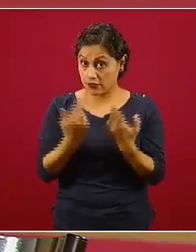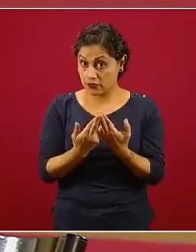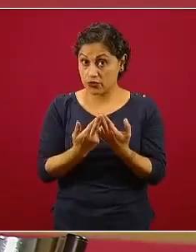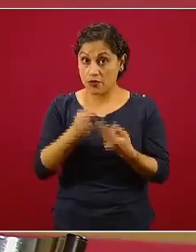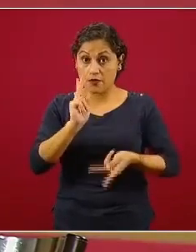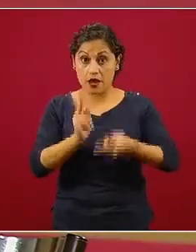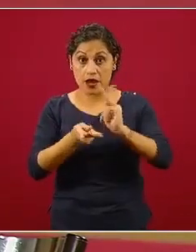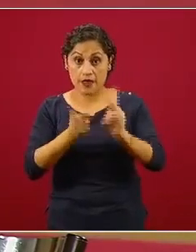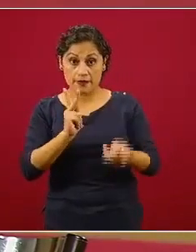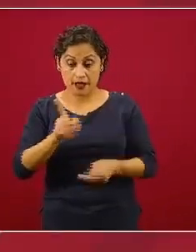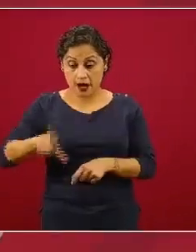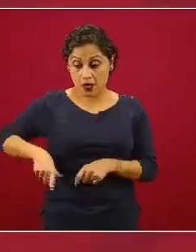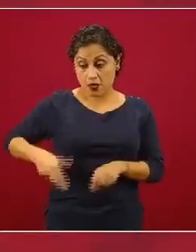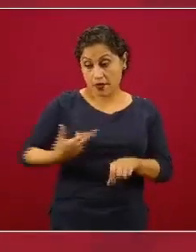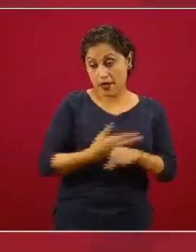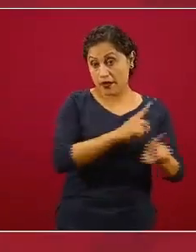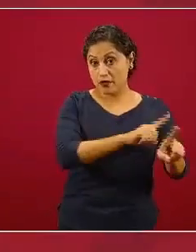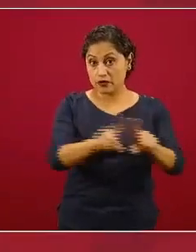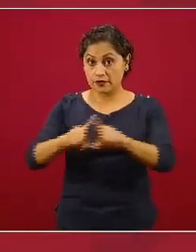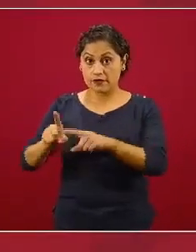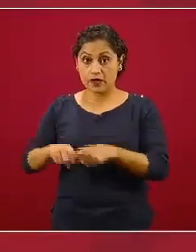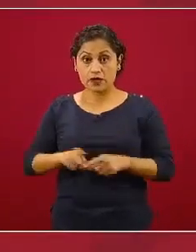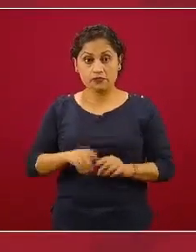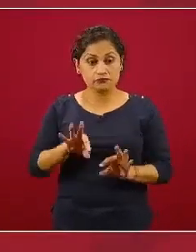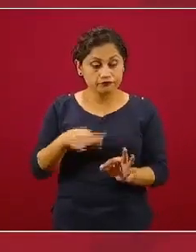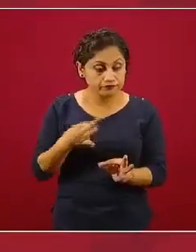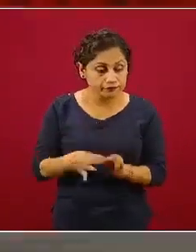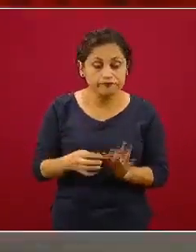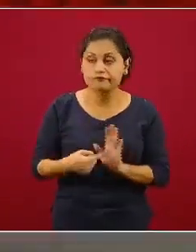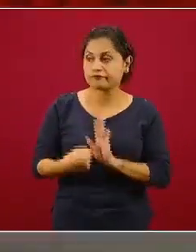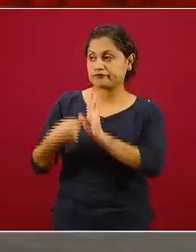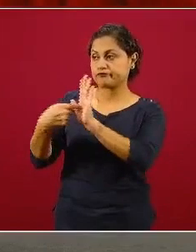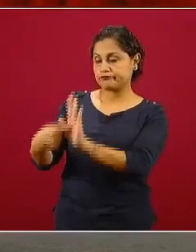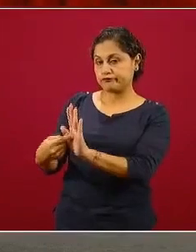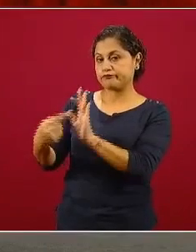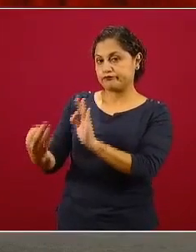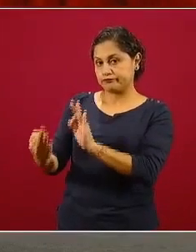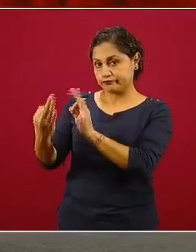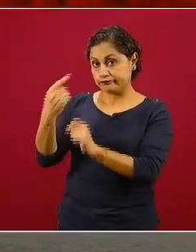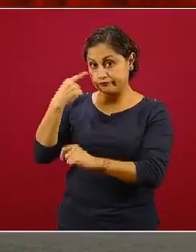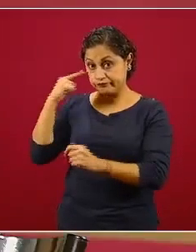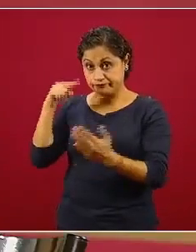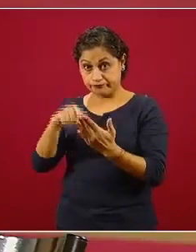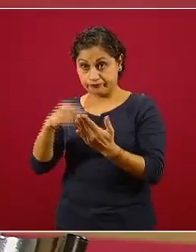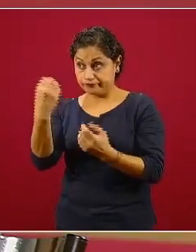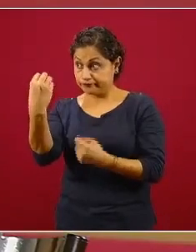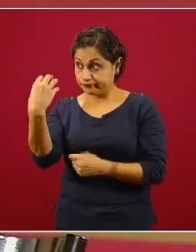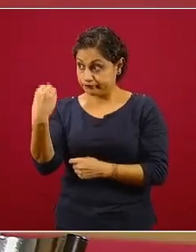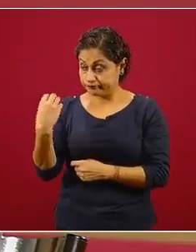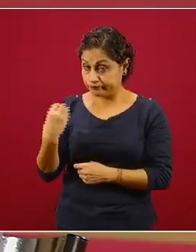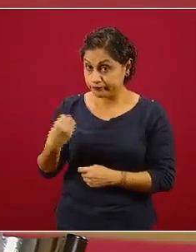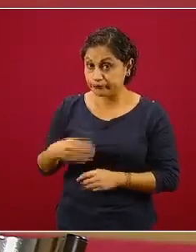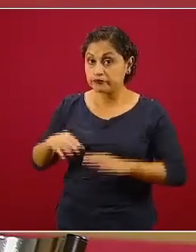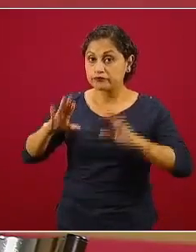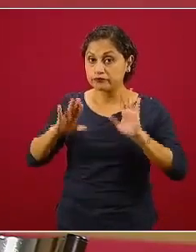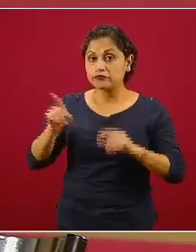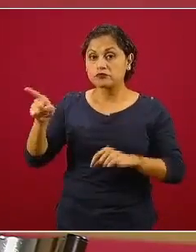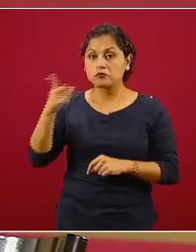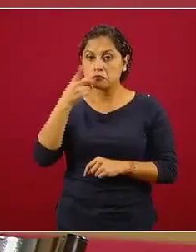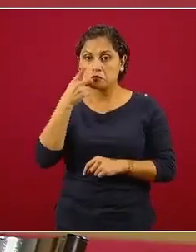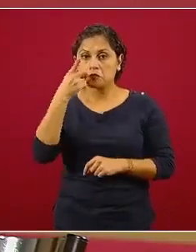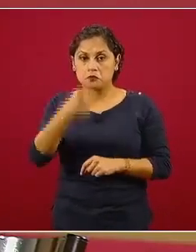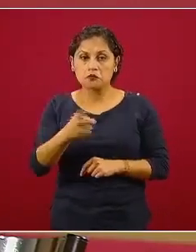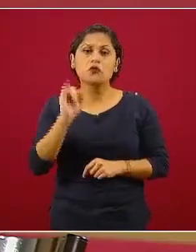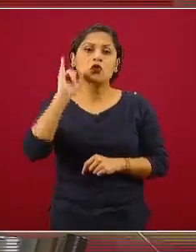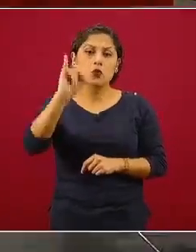los gobernadores y las gobernadoras, le mostramos también a él, le dijimos, este es el estado del semáforo. Entonces por eso dijo, el jueves reflexionemos sobre